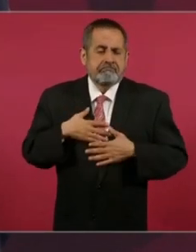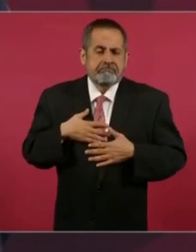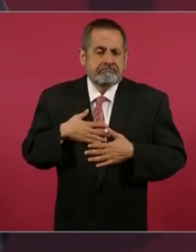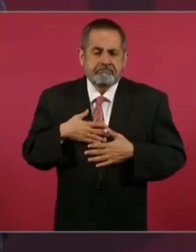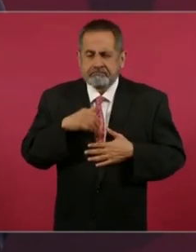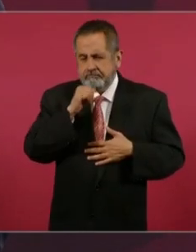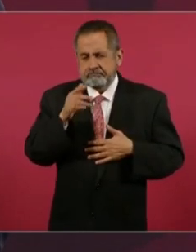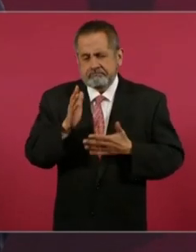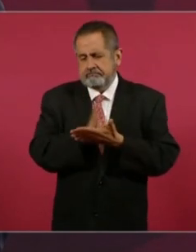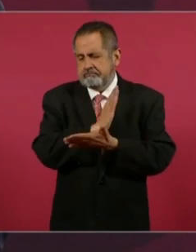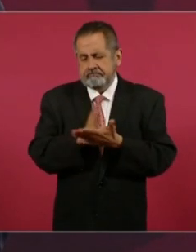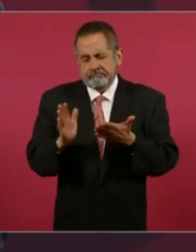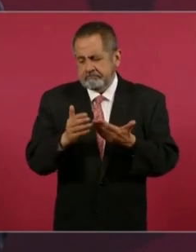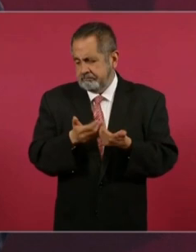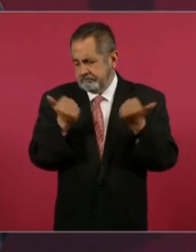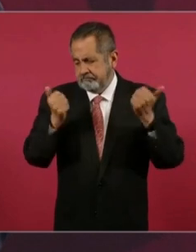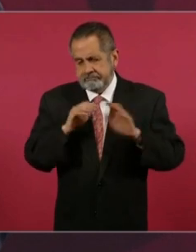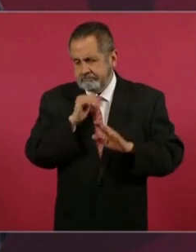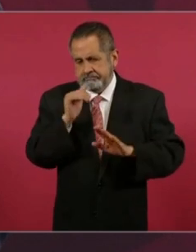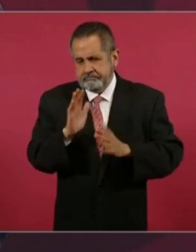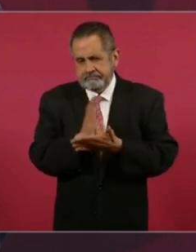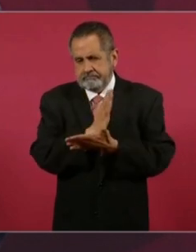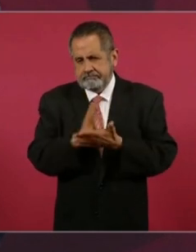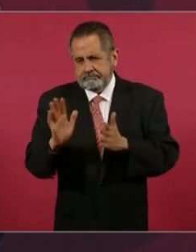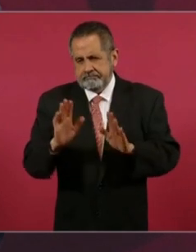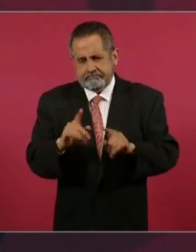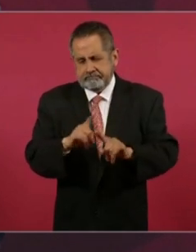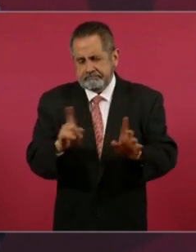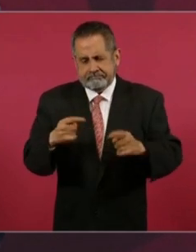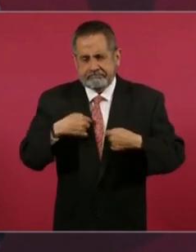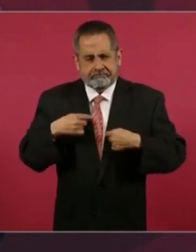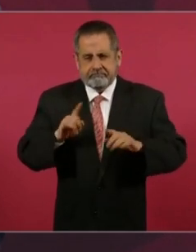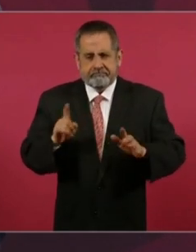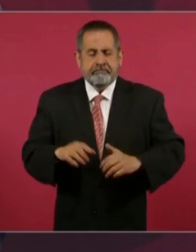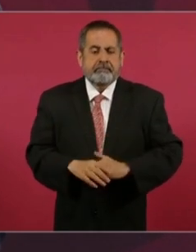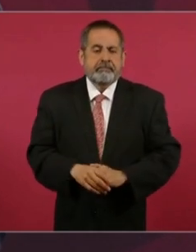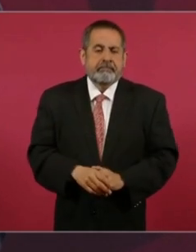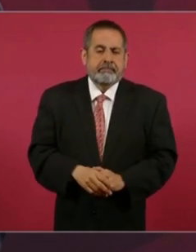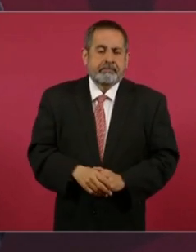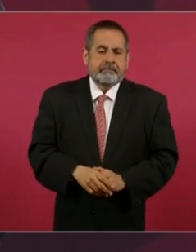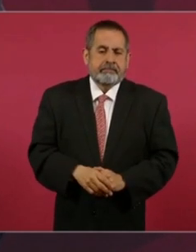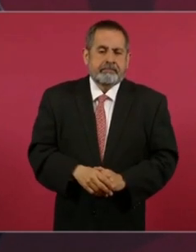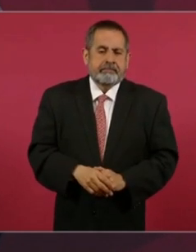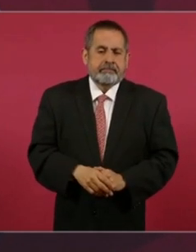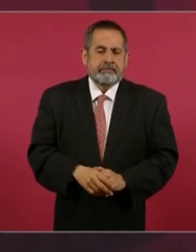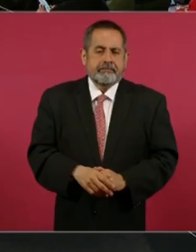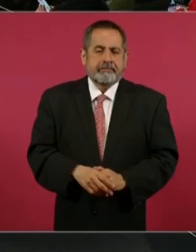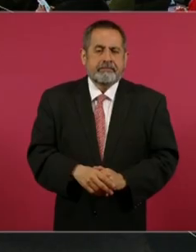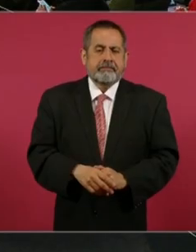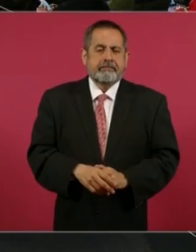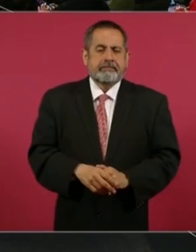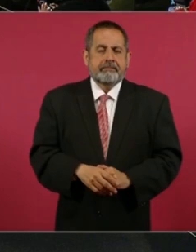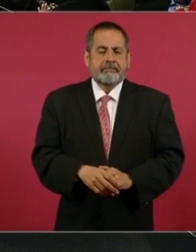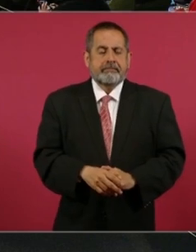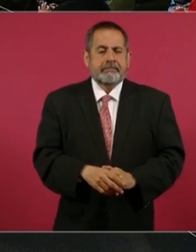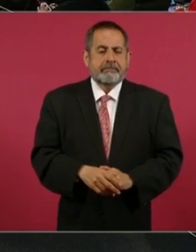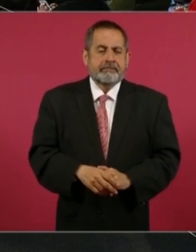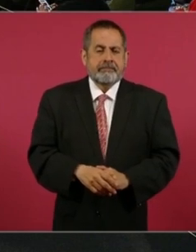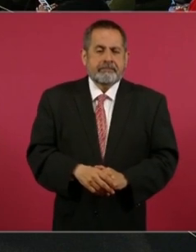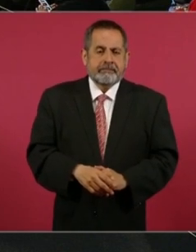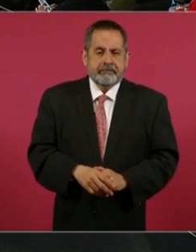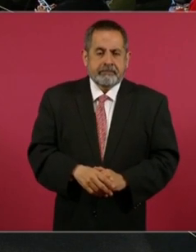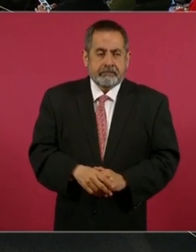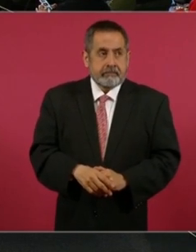no tiene que ver con nosotros. No tiene que ver absolutamente nada con nosotros. O sea, no es